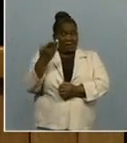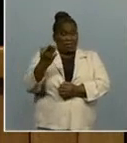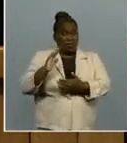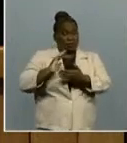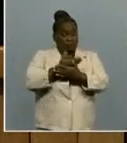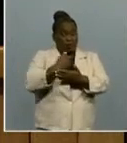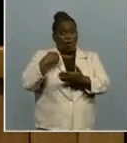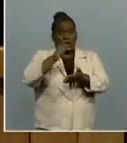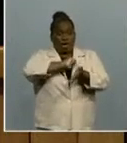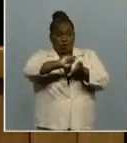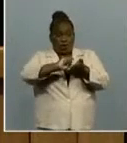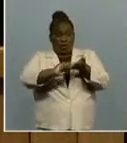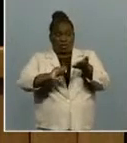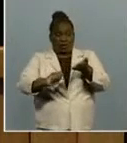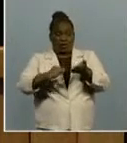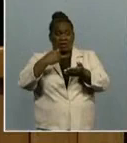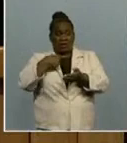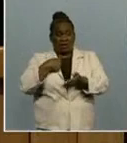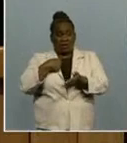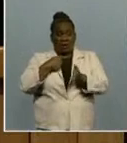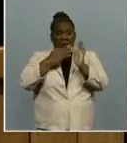lo que escribí y por disciplina entonces